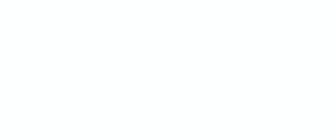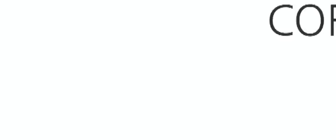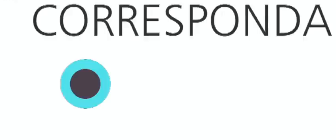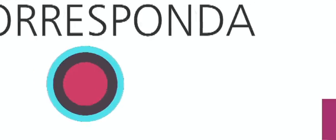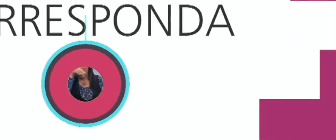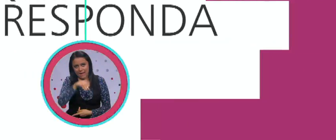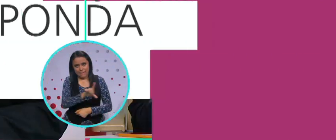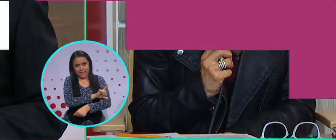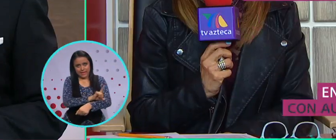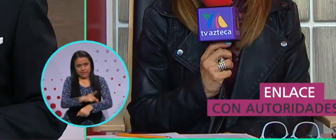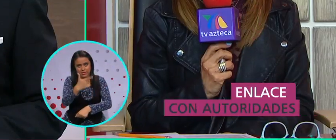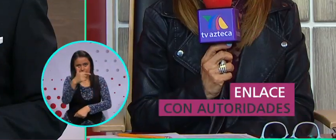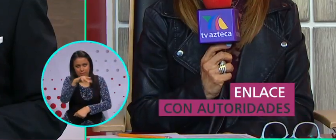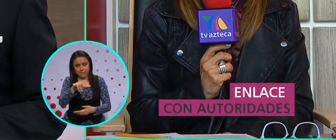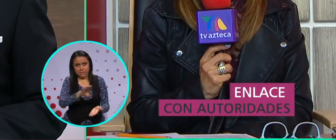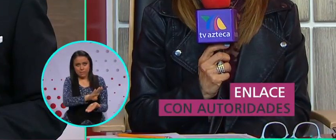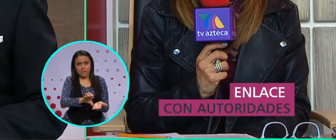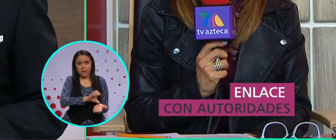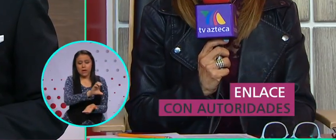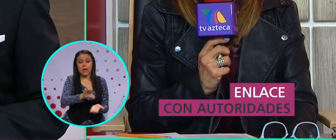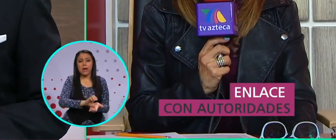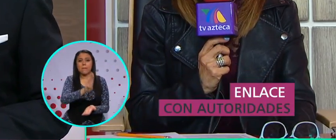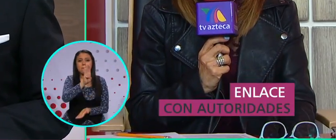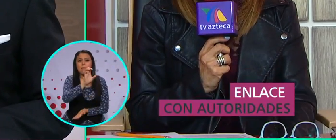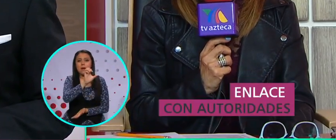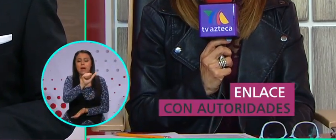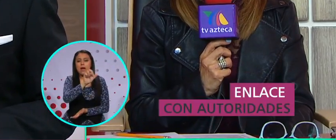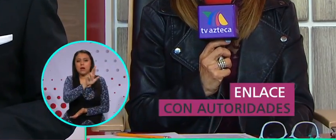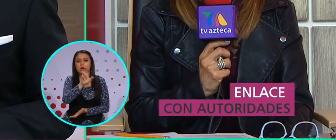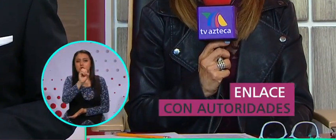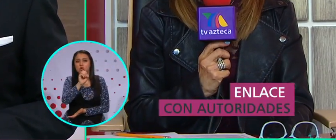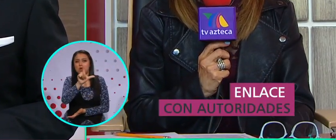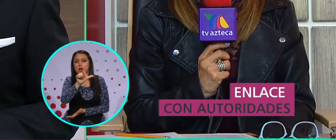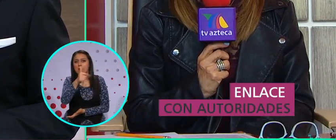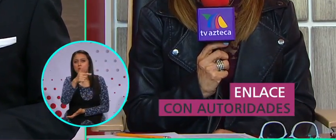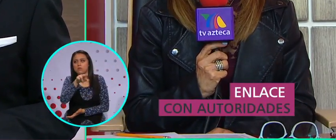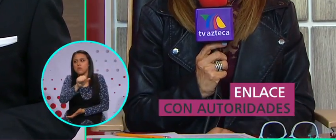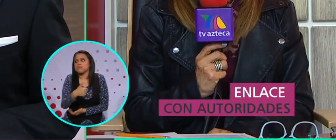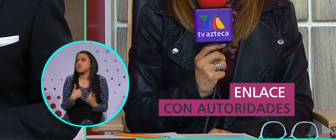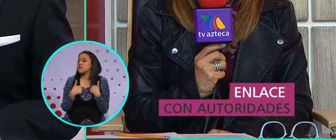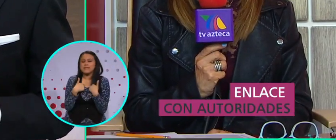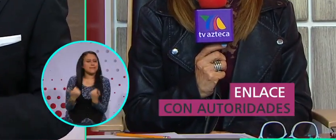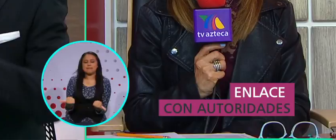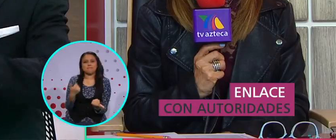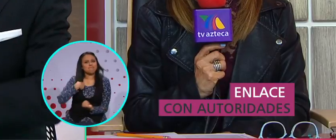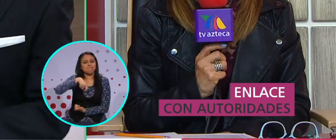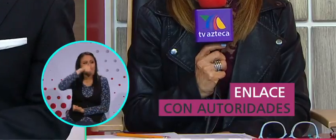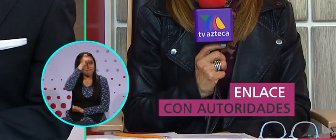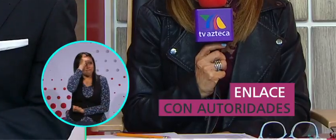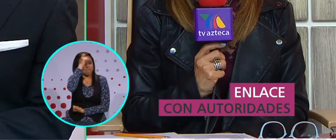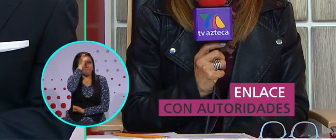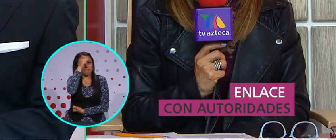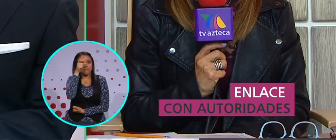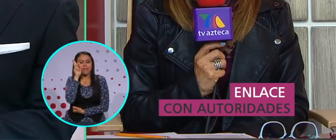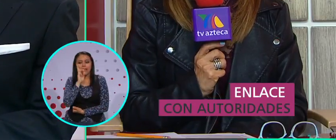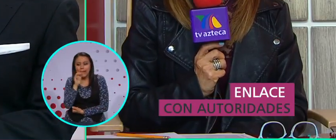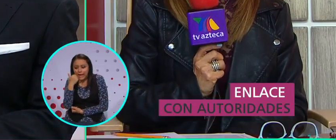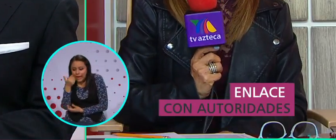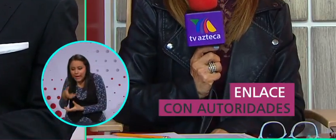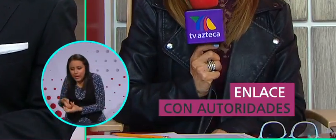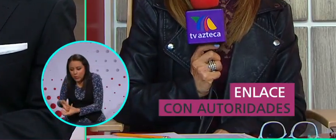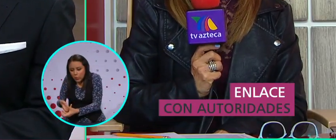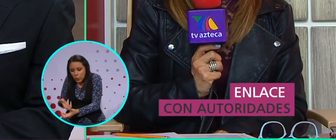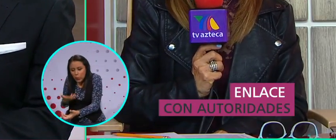este el barrio la laguna ticomán no los entiendo y van a destapar los hoyos y este